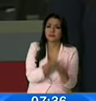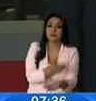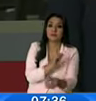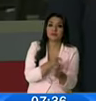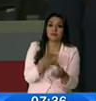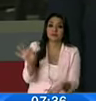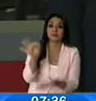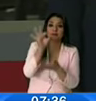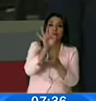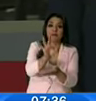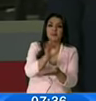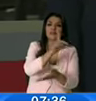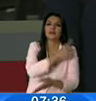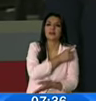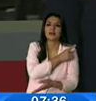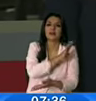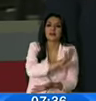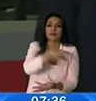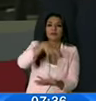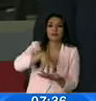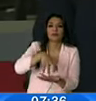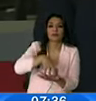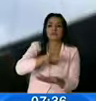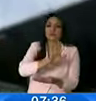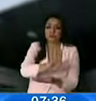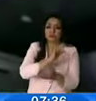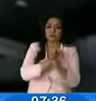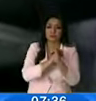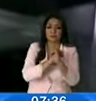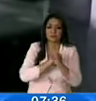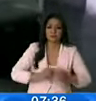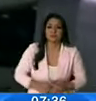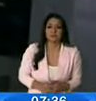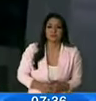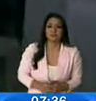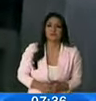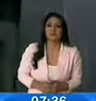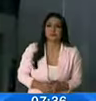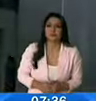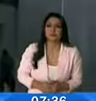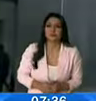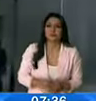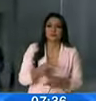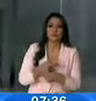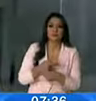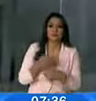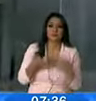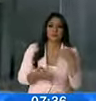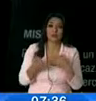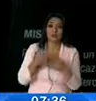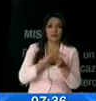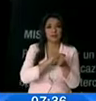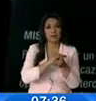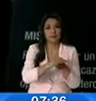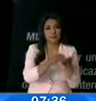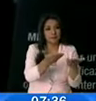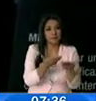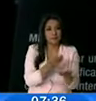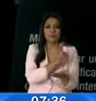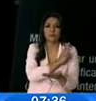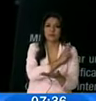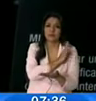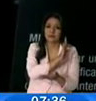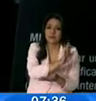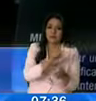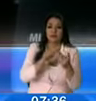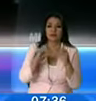elección de delegados provinciales de la institución. La invitación que ha realizado el Consejo de la Judicatura a universidades y a